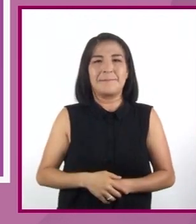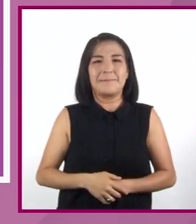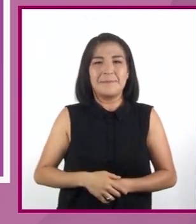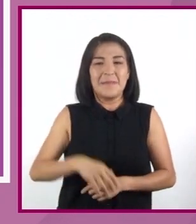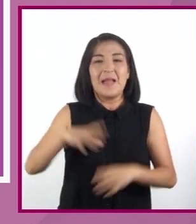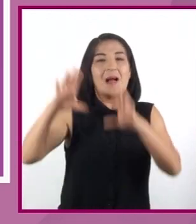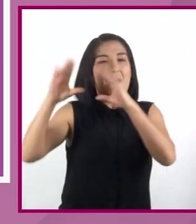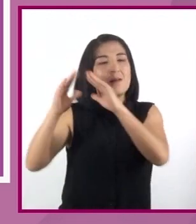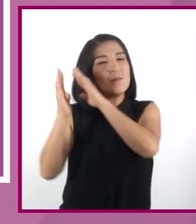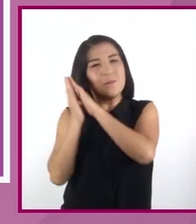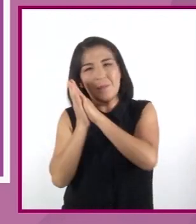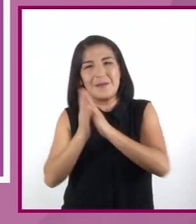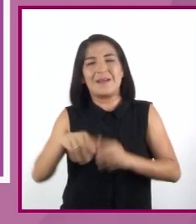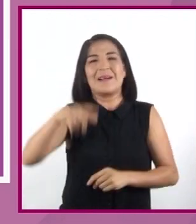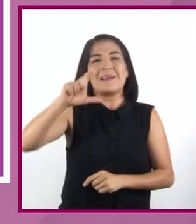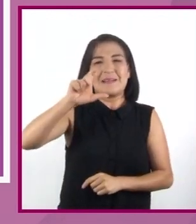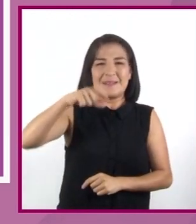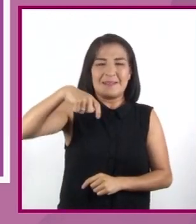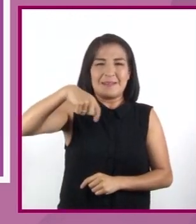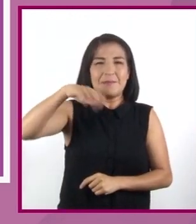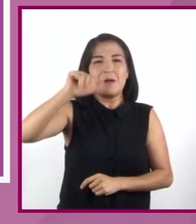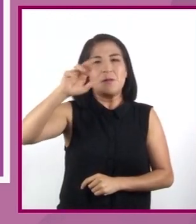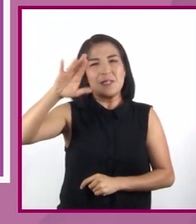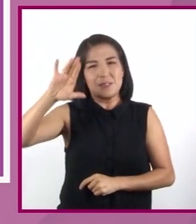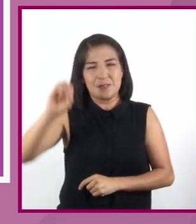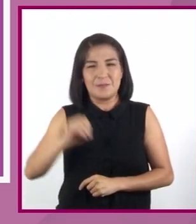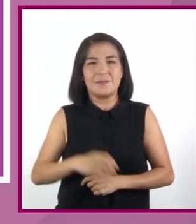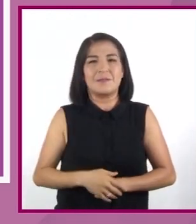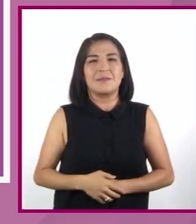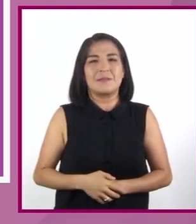El almohadón de plumas, de Horacio Quiroga.